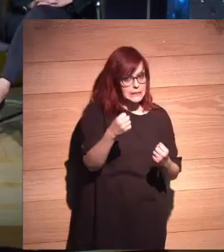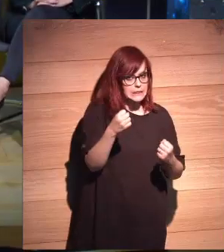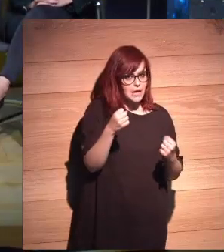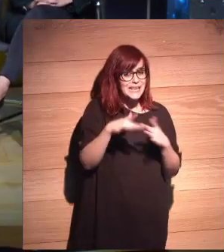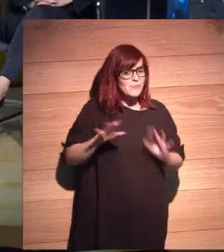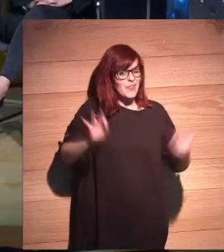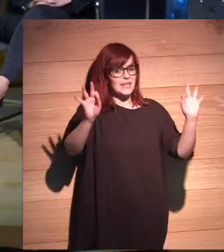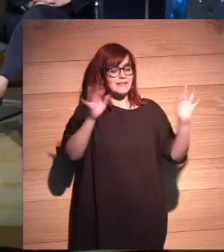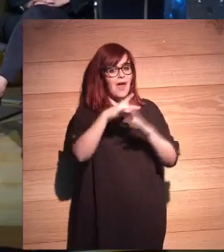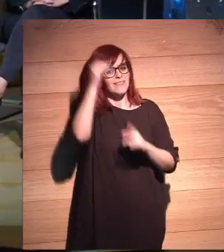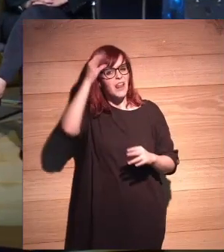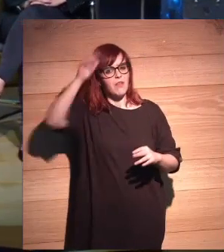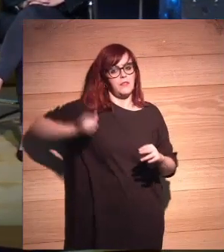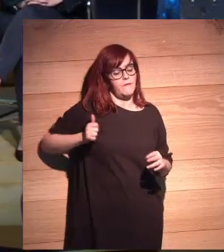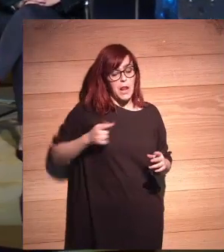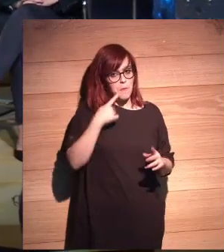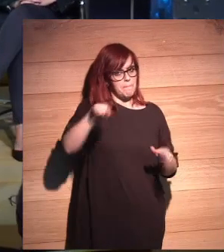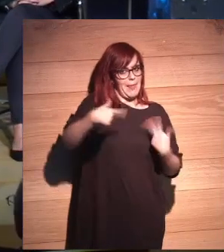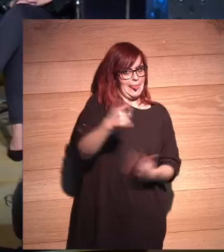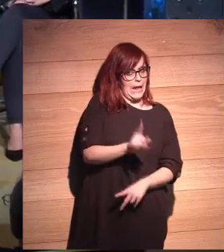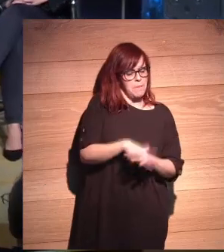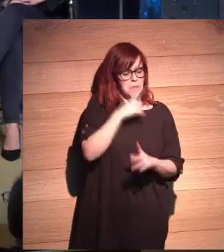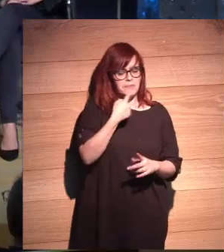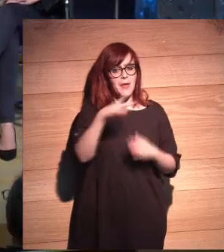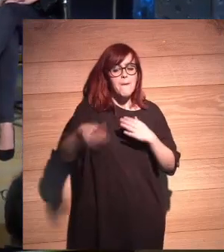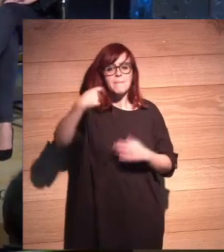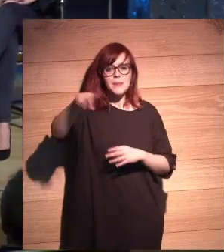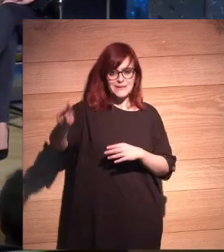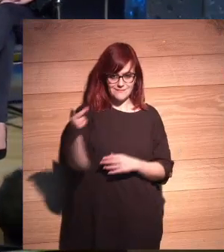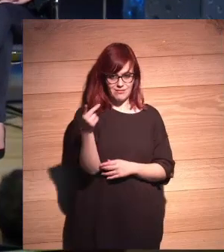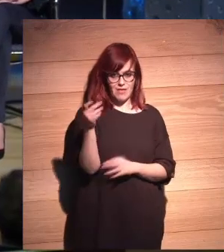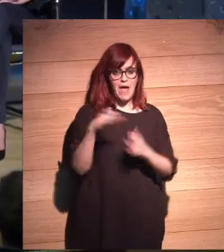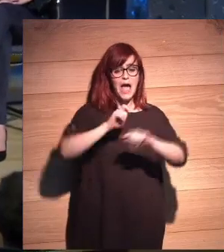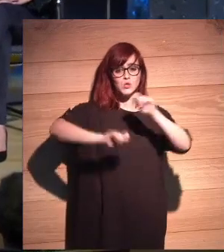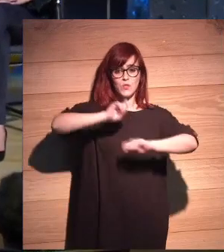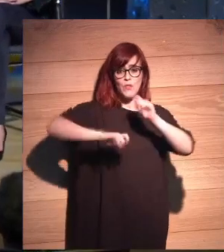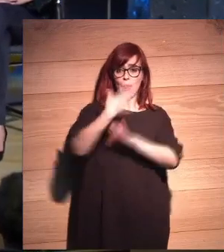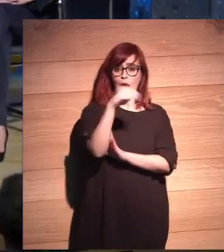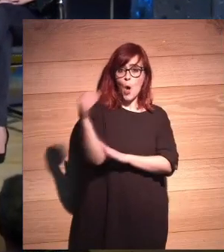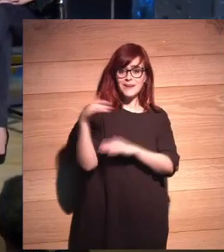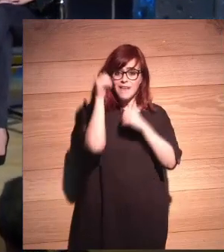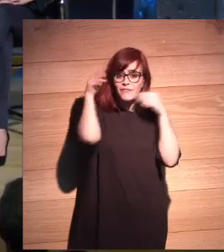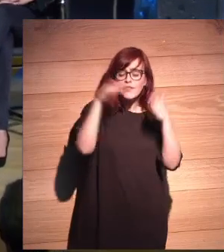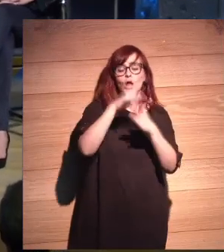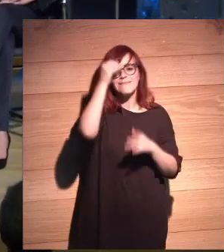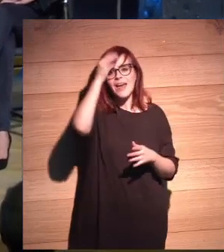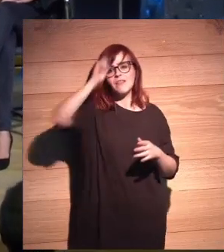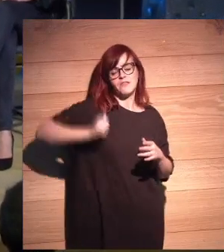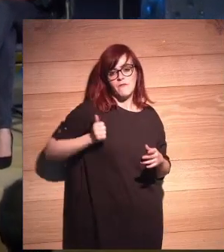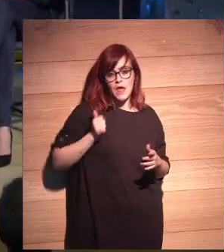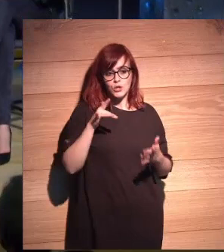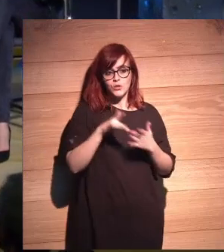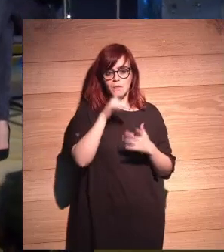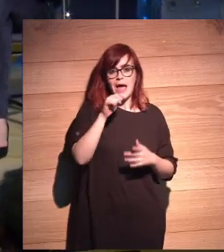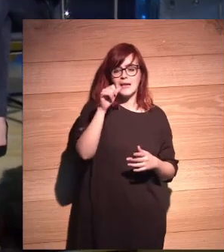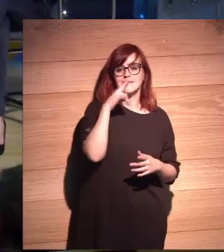es especialista en inteligencia artificial y es vicepresidenta de una asociación de jóvenes dedicados a la inteligencia artificial, que